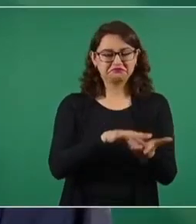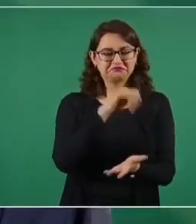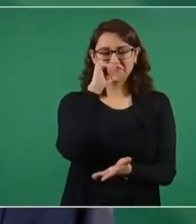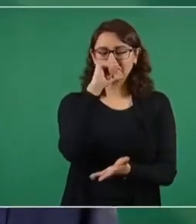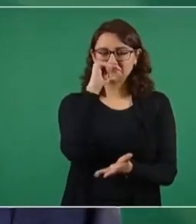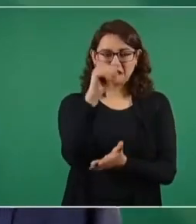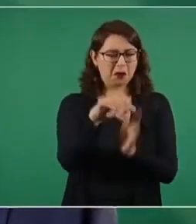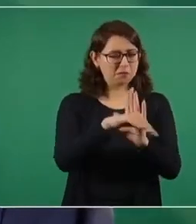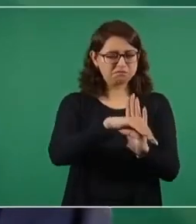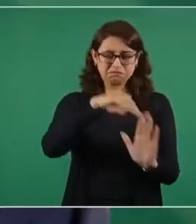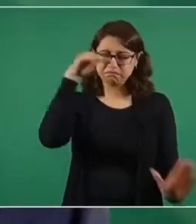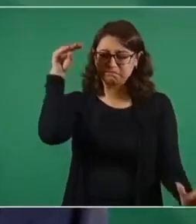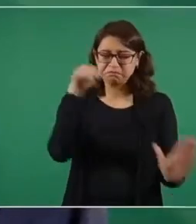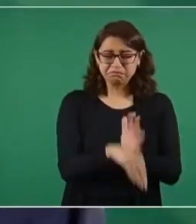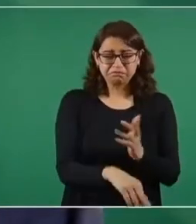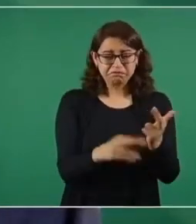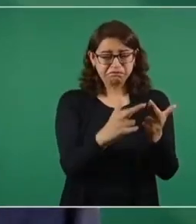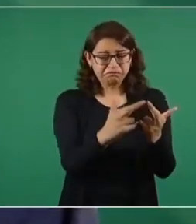y dejaron